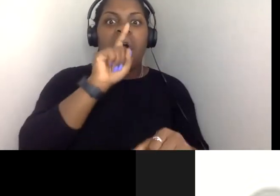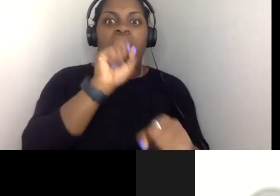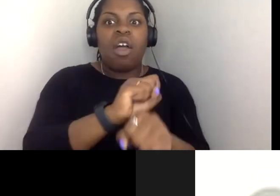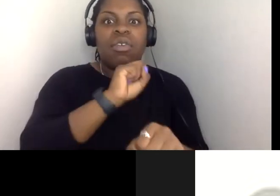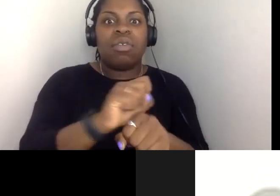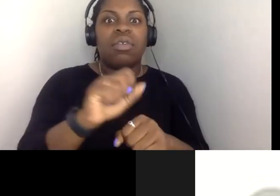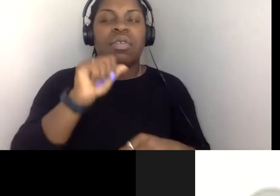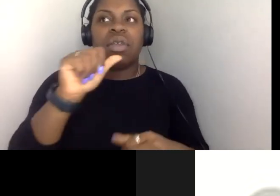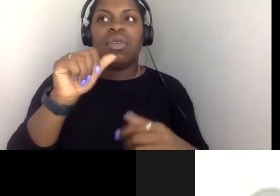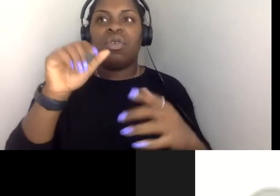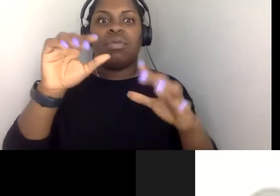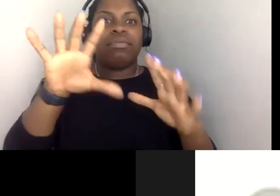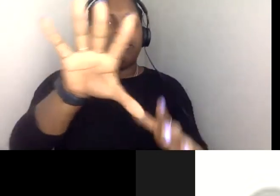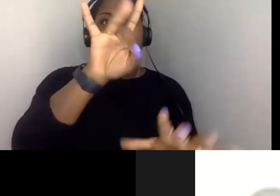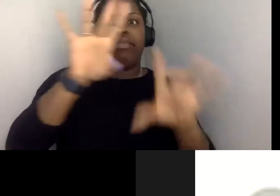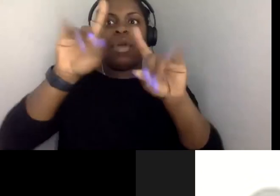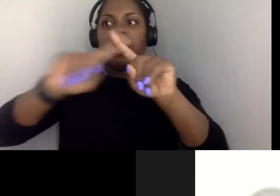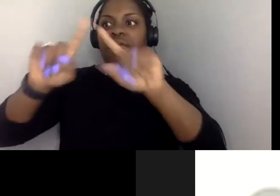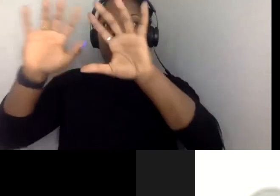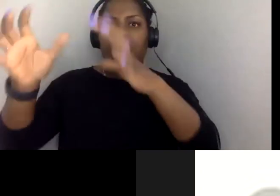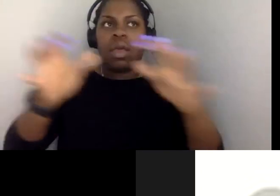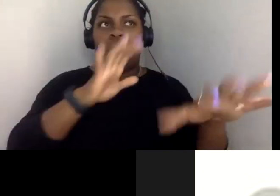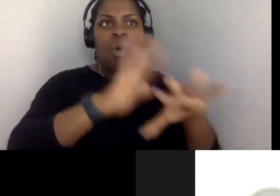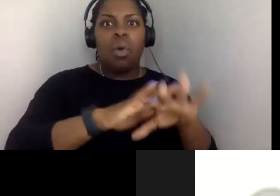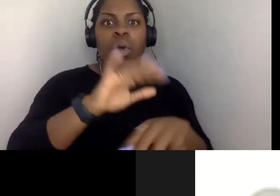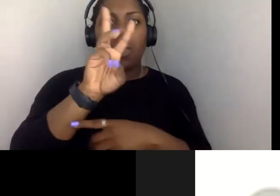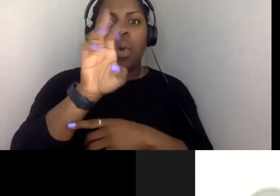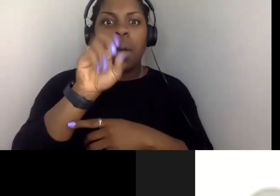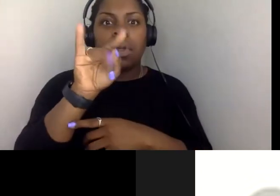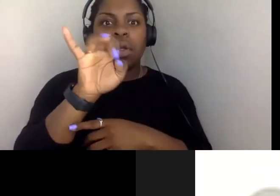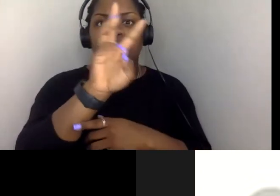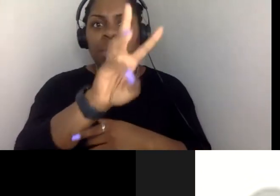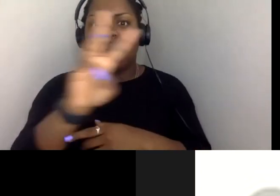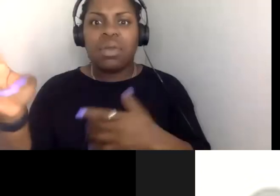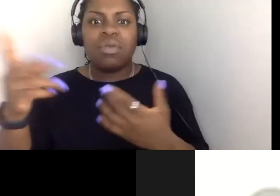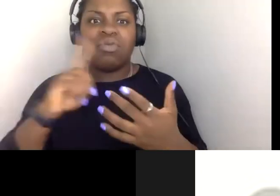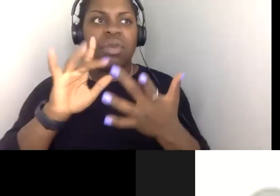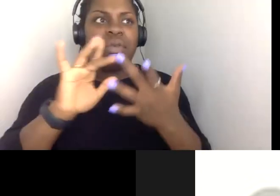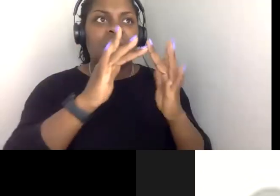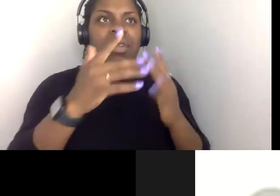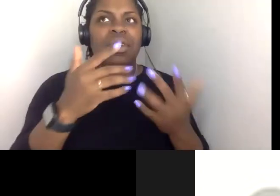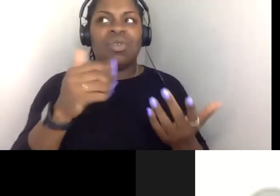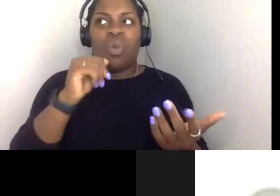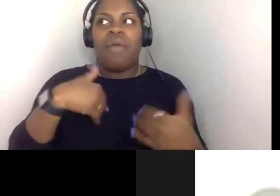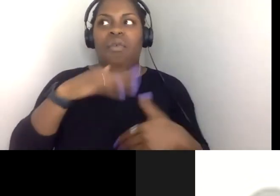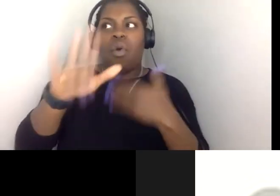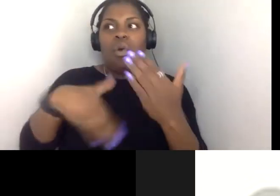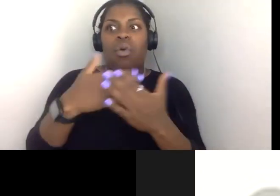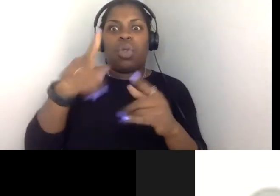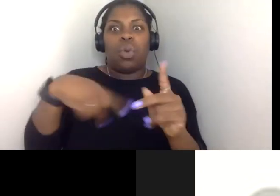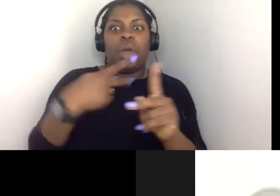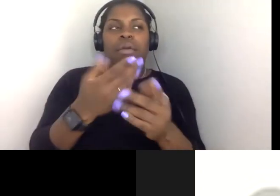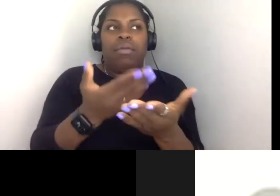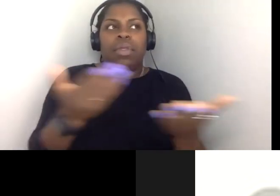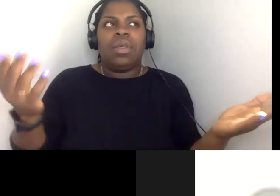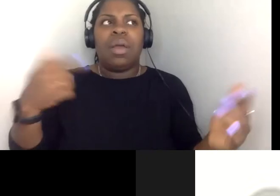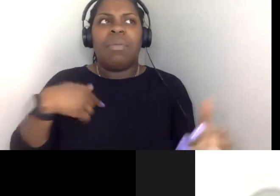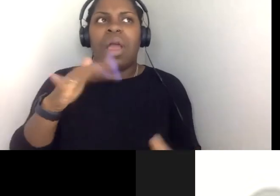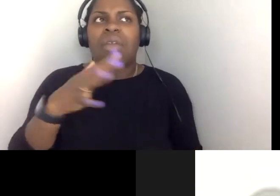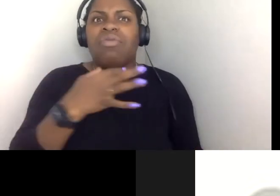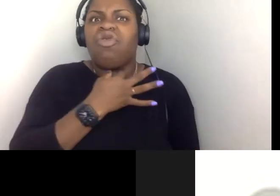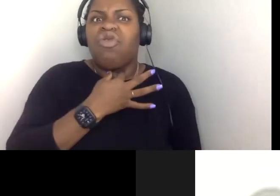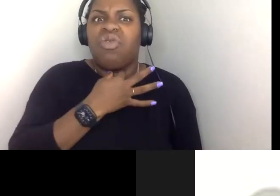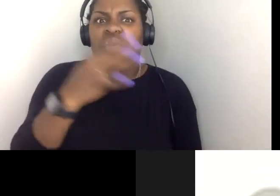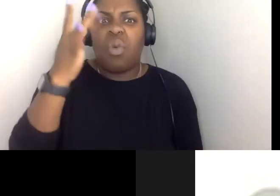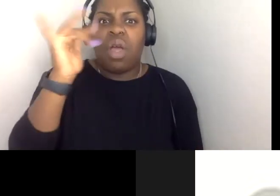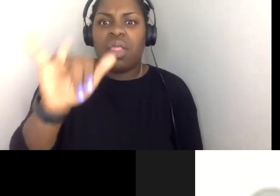estados donde seleccionas toda la categoría, hay estos estados que no tienen ninguna de esas cosas, así que estaba